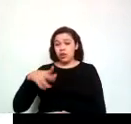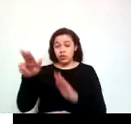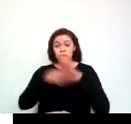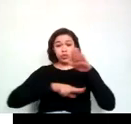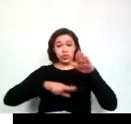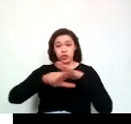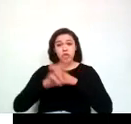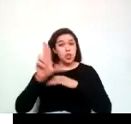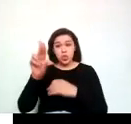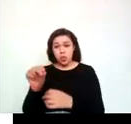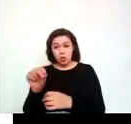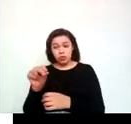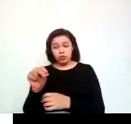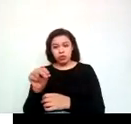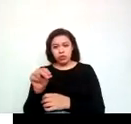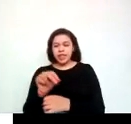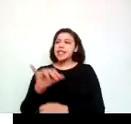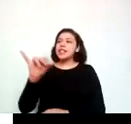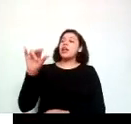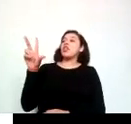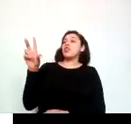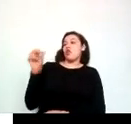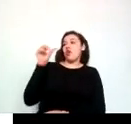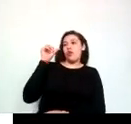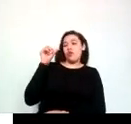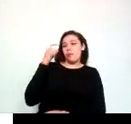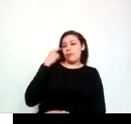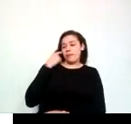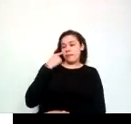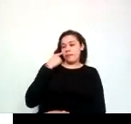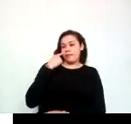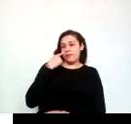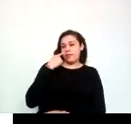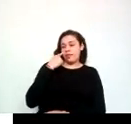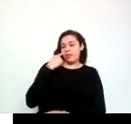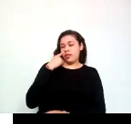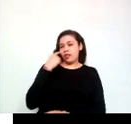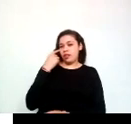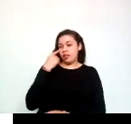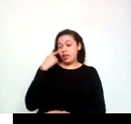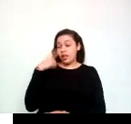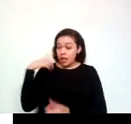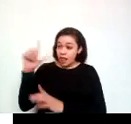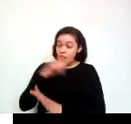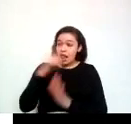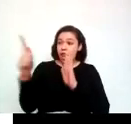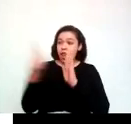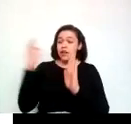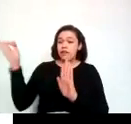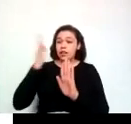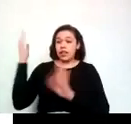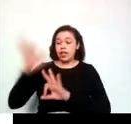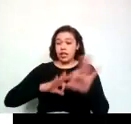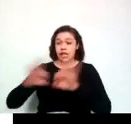aplican. No, siempre y cuando, en el estricto sentido de lo que establece la Ley Federal del Trabajo como